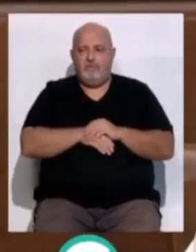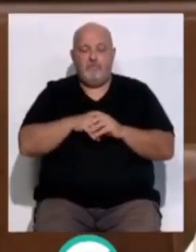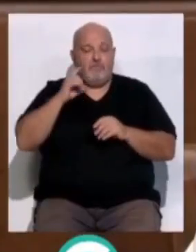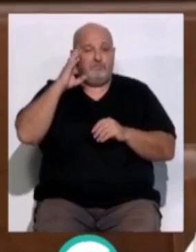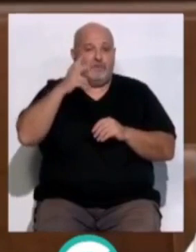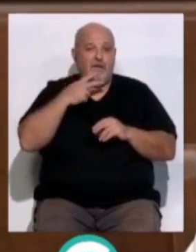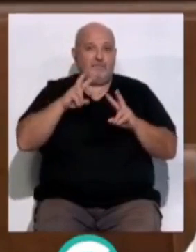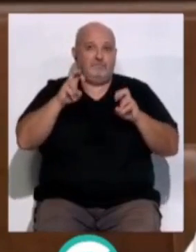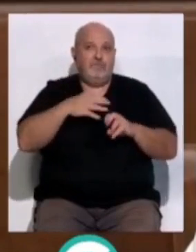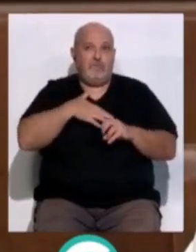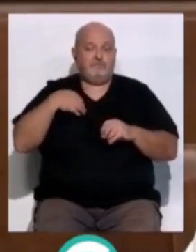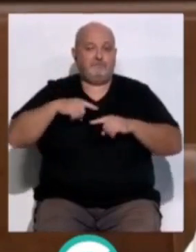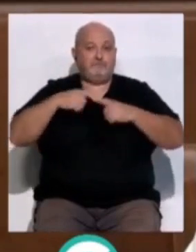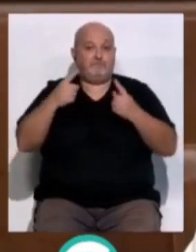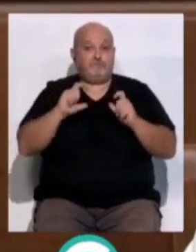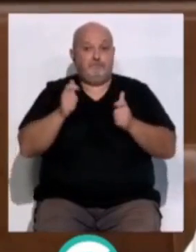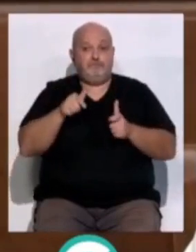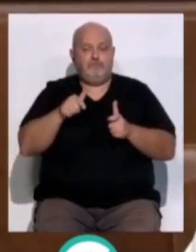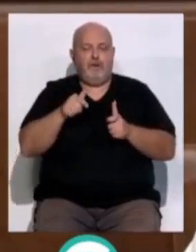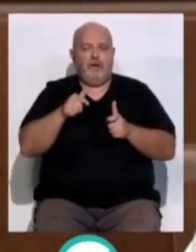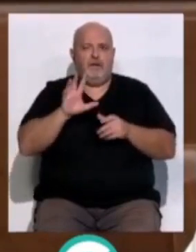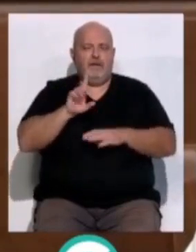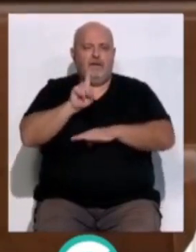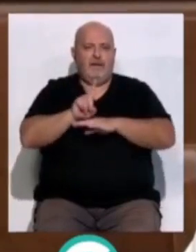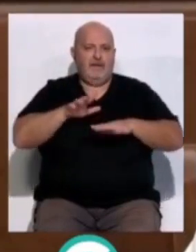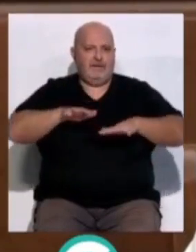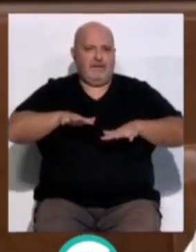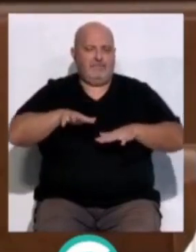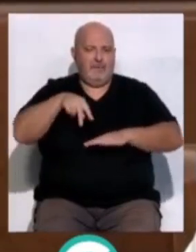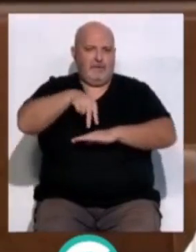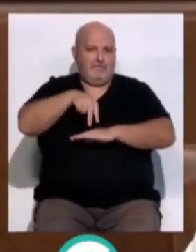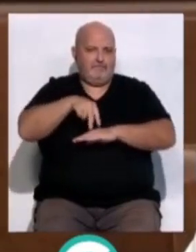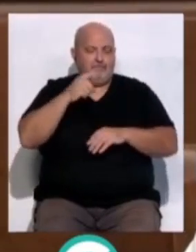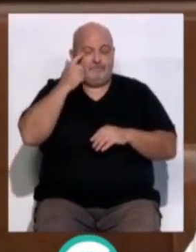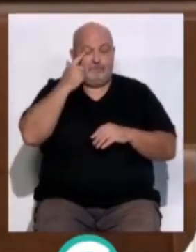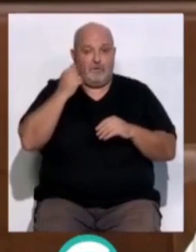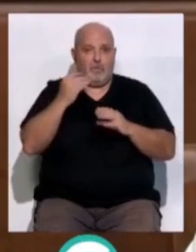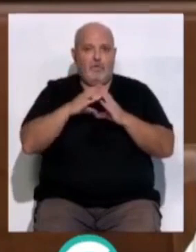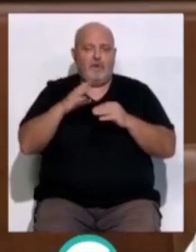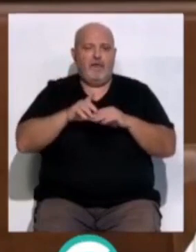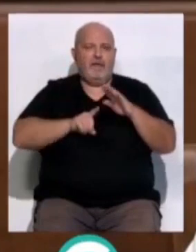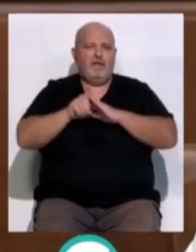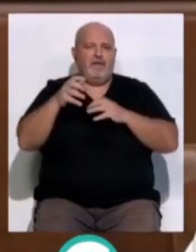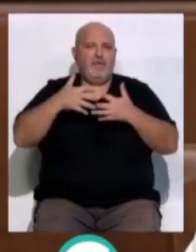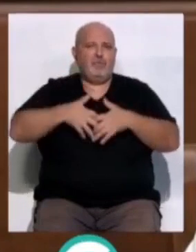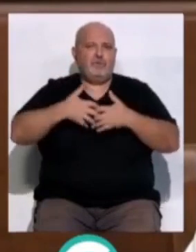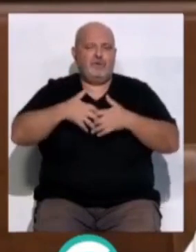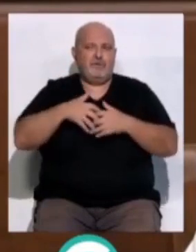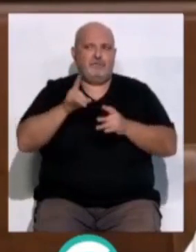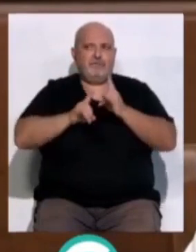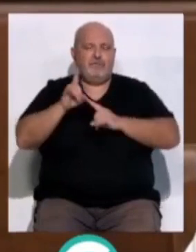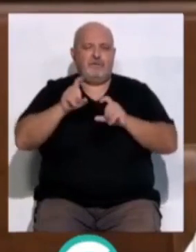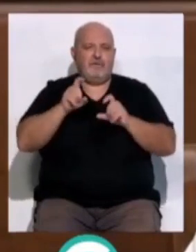idea, insisto, de que en la primera reunión estemos presentes con la Junta de Andalucía para que el desarrollo industrial y de atracción de